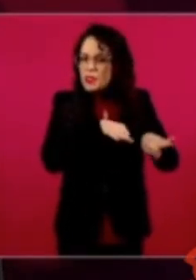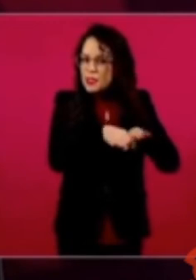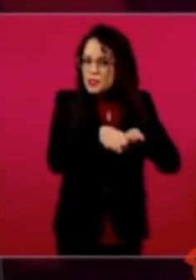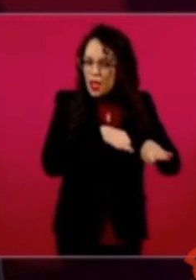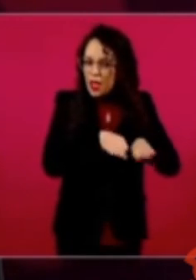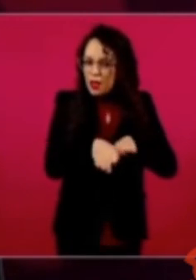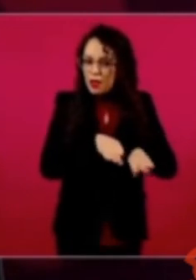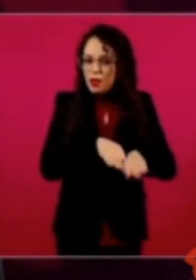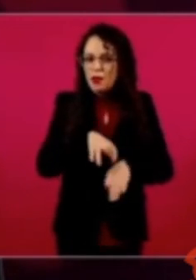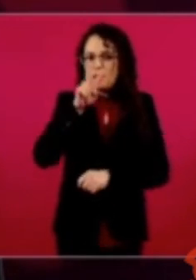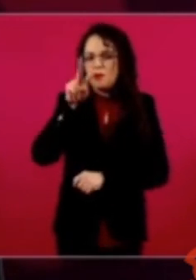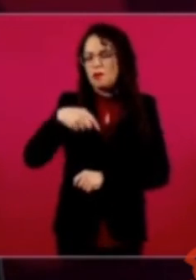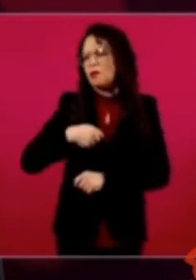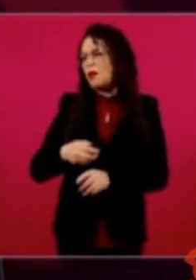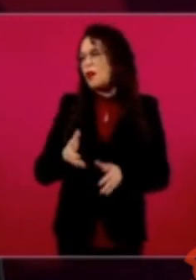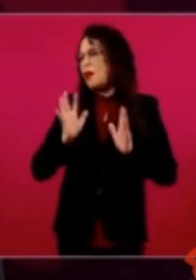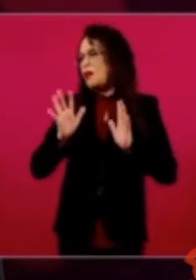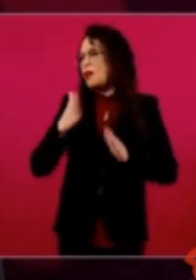ya muy molesto